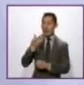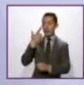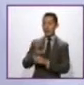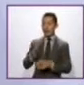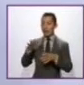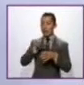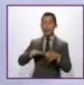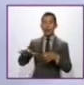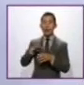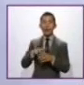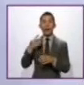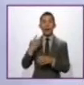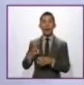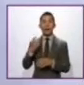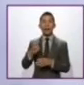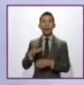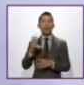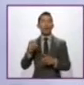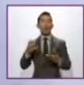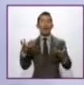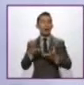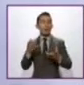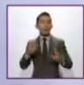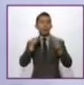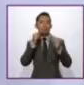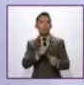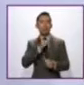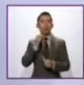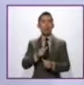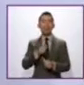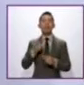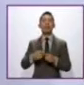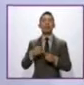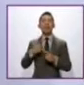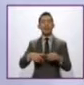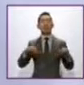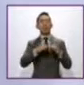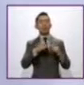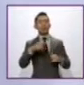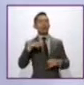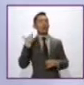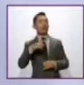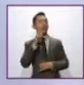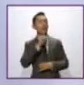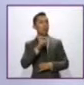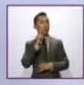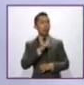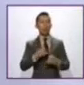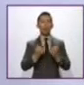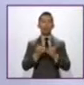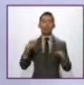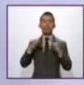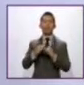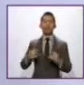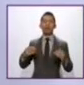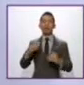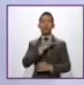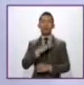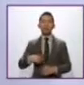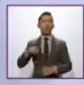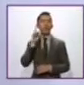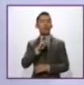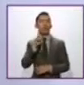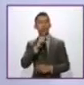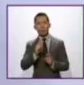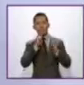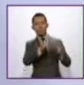ha no atendido y se ha delegado en el Instituto Queretano de la Mujer y el Instituto Municipal de la Mujer, que no